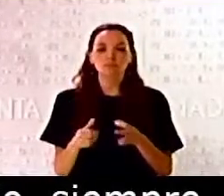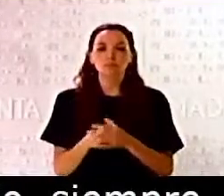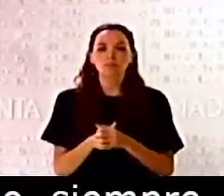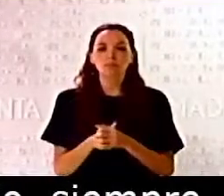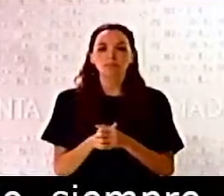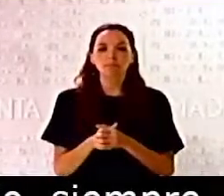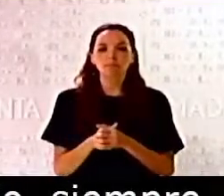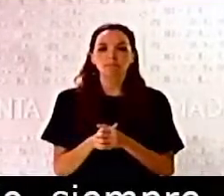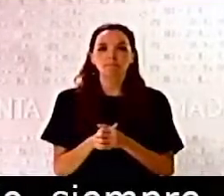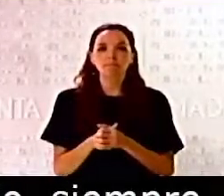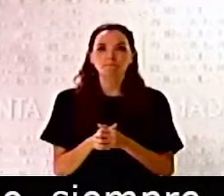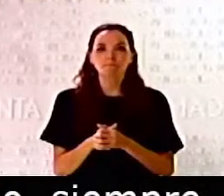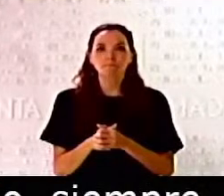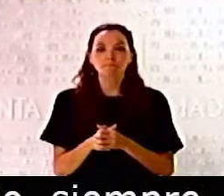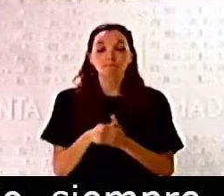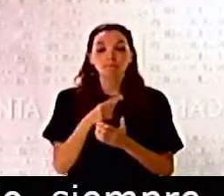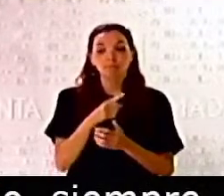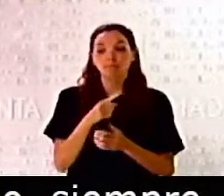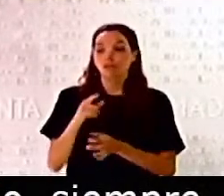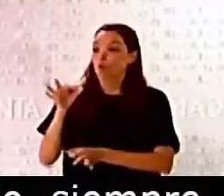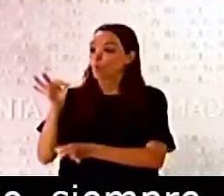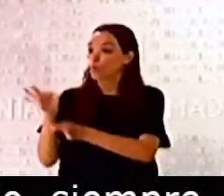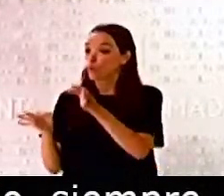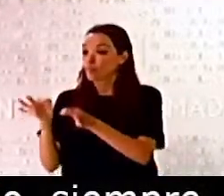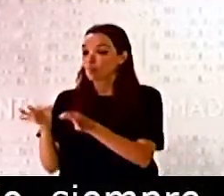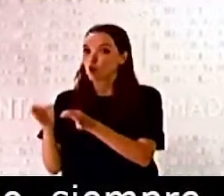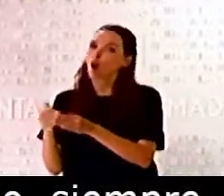a recurrir a la vía judicial.